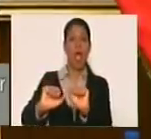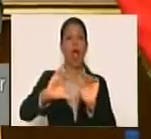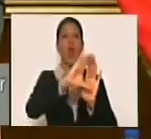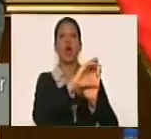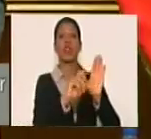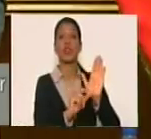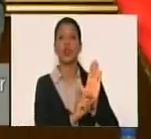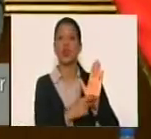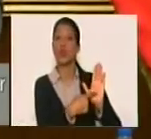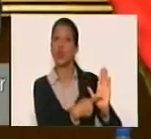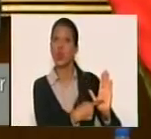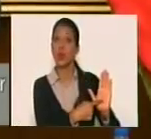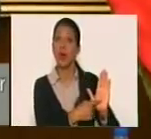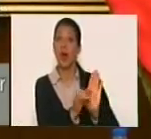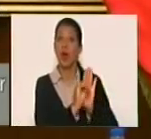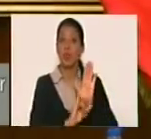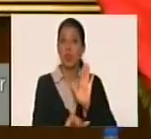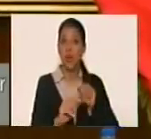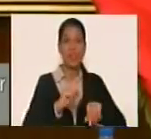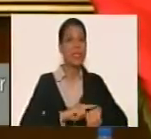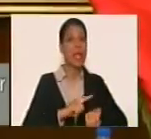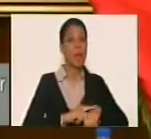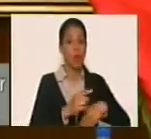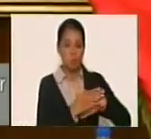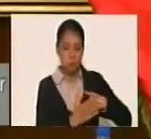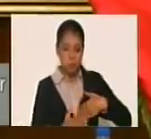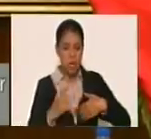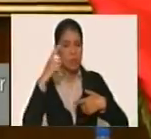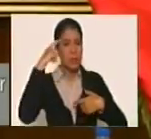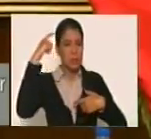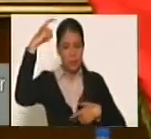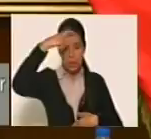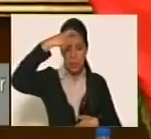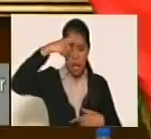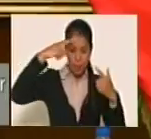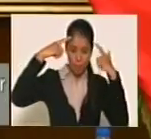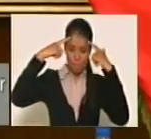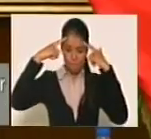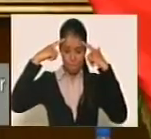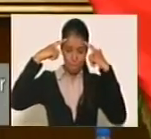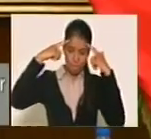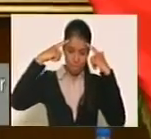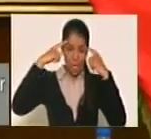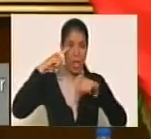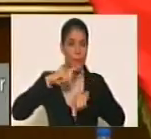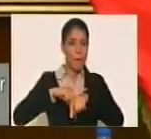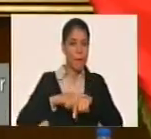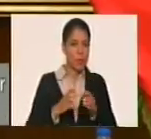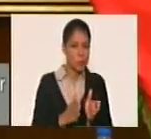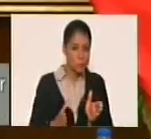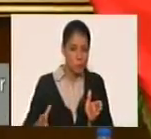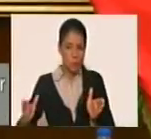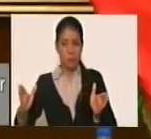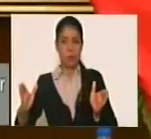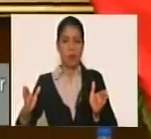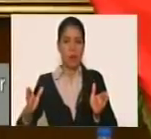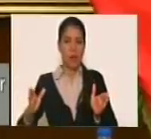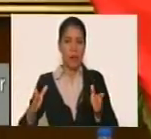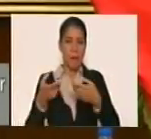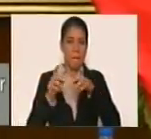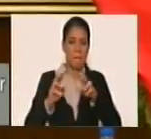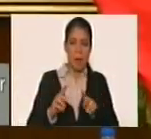constituyente necesitaba más tiempo. Estábamos conscientes que era una tregua lo que ellos querían, convertir la